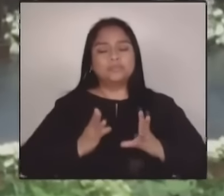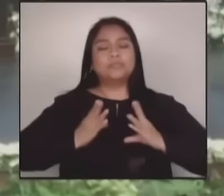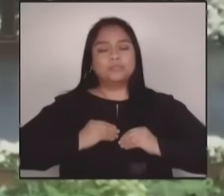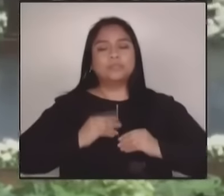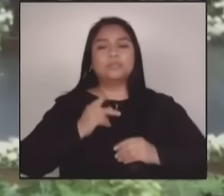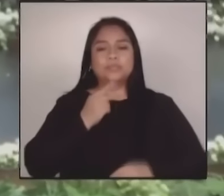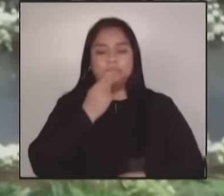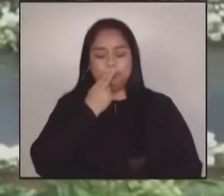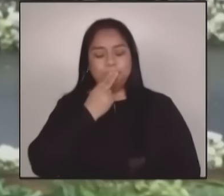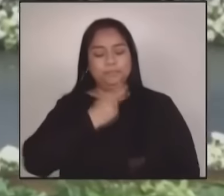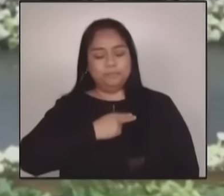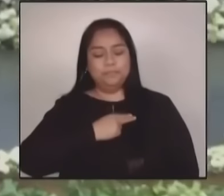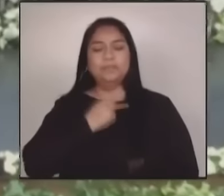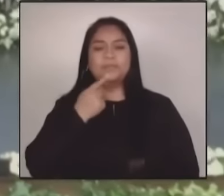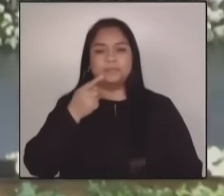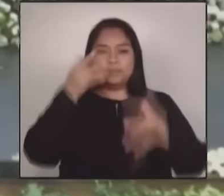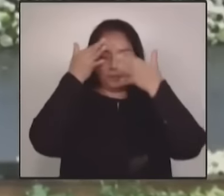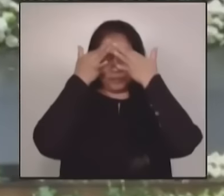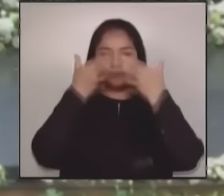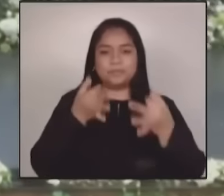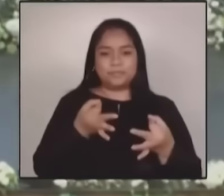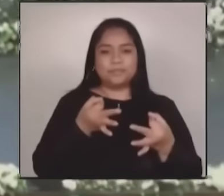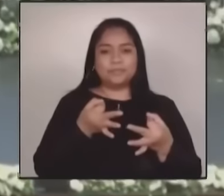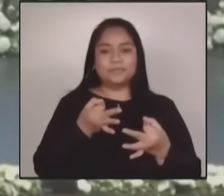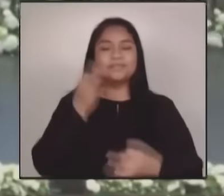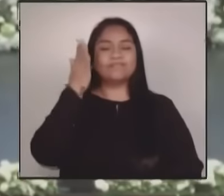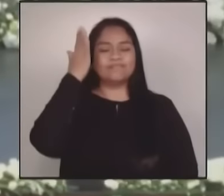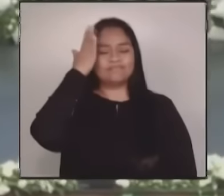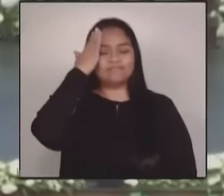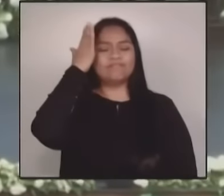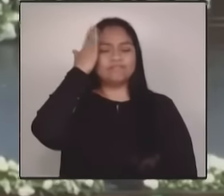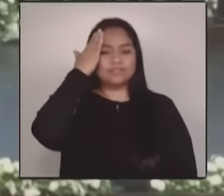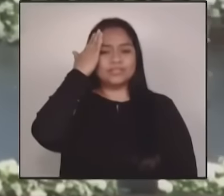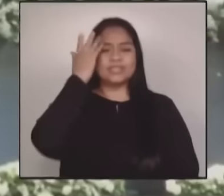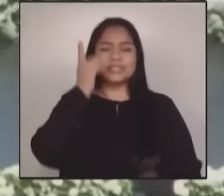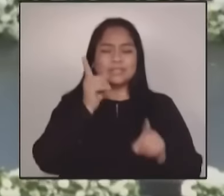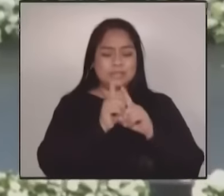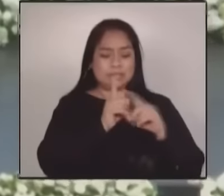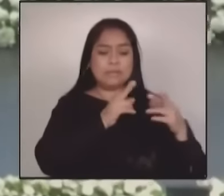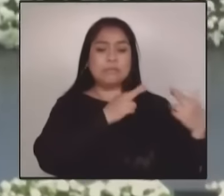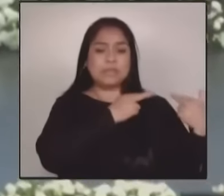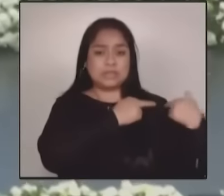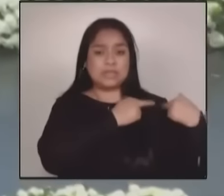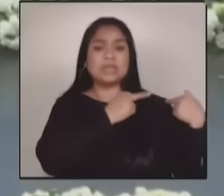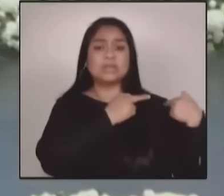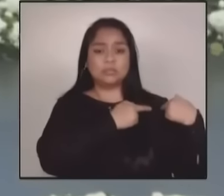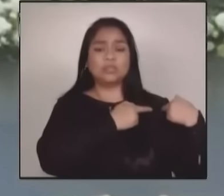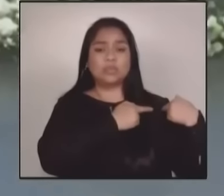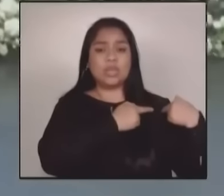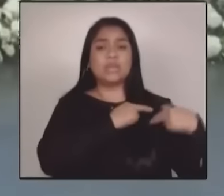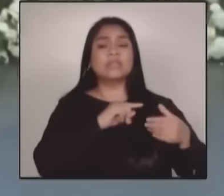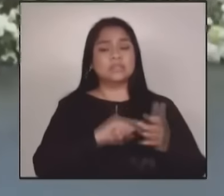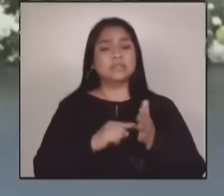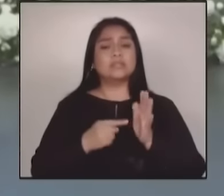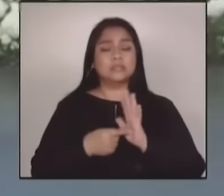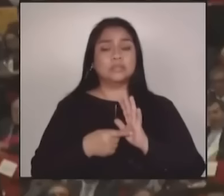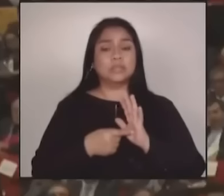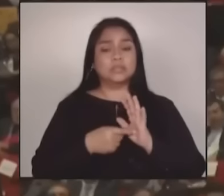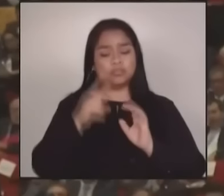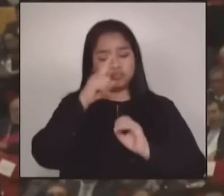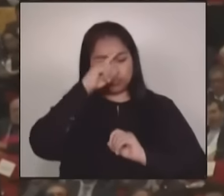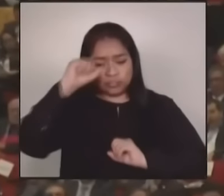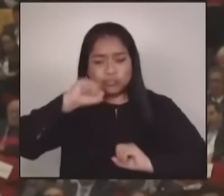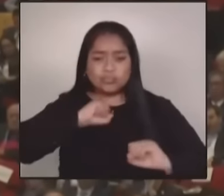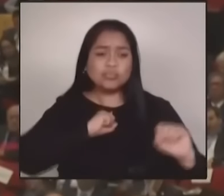y con determinación, conscientes de la responsabilidad que implica